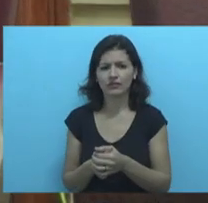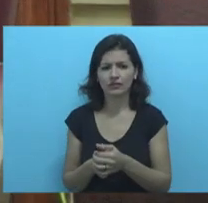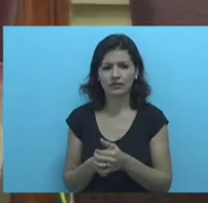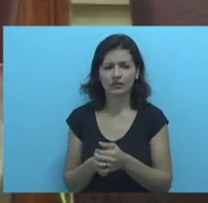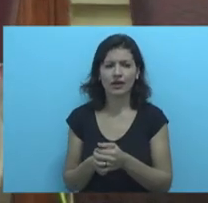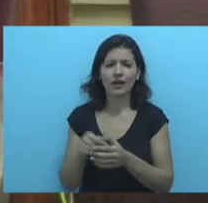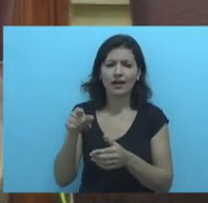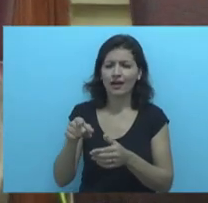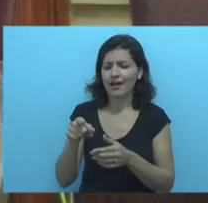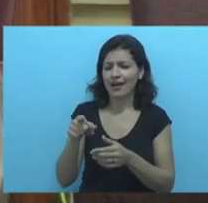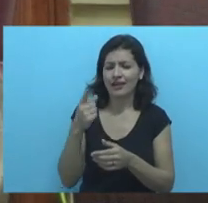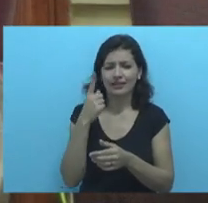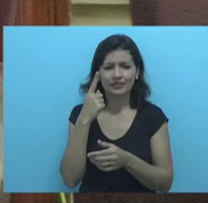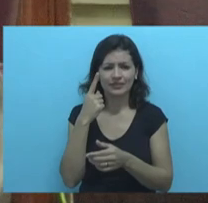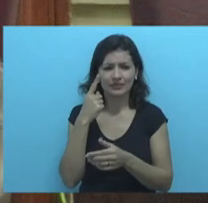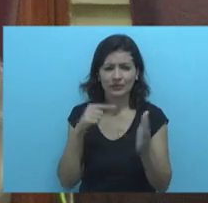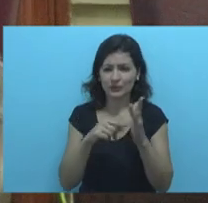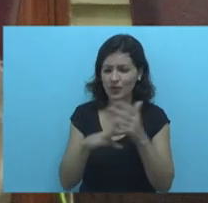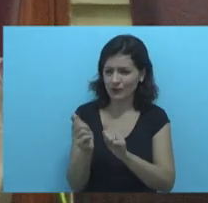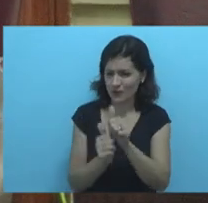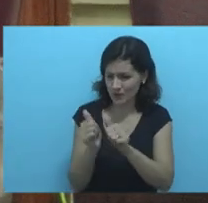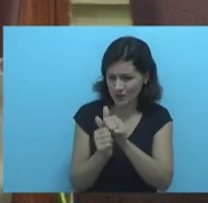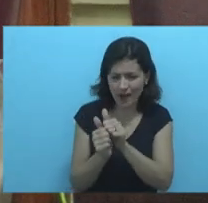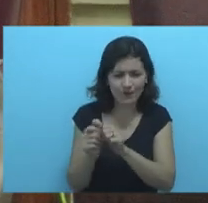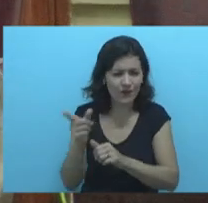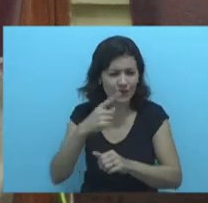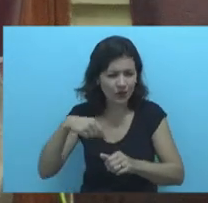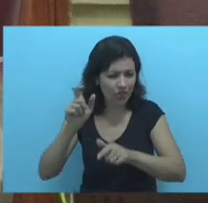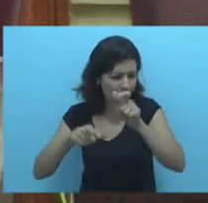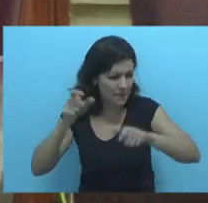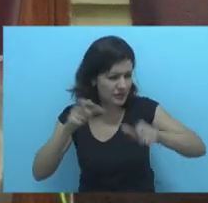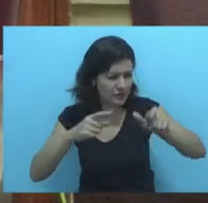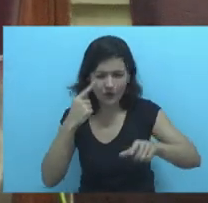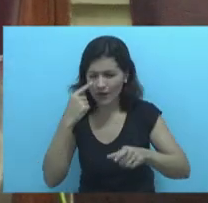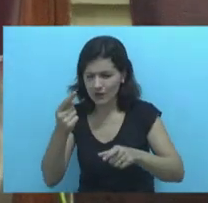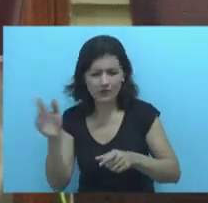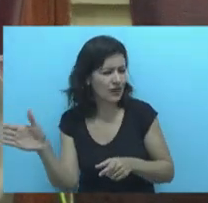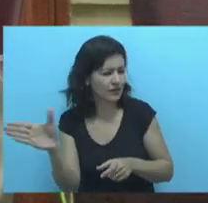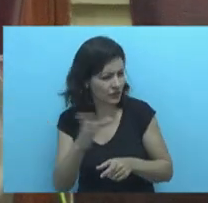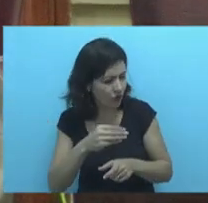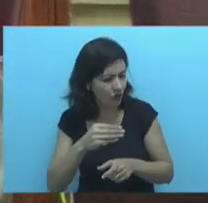ya era un hombre amado, un hombre querido, un hombre acompañado, pero en el interior